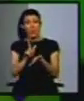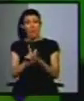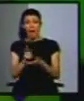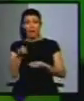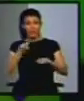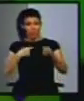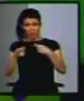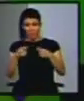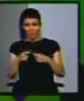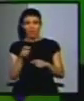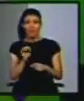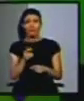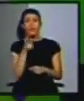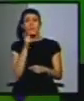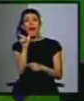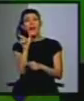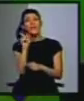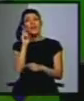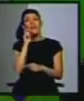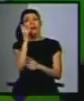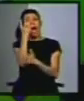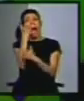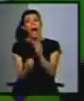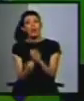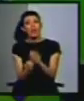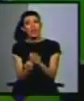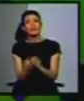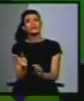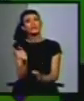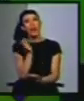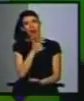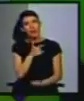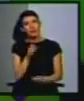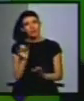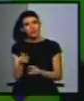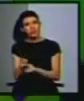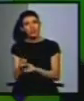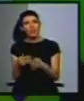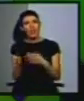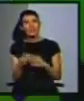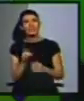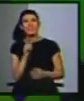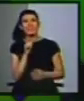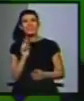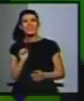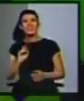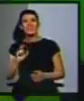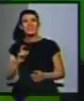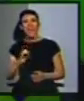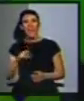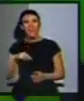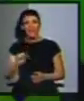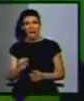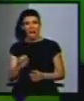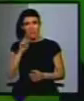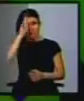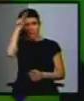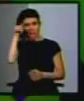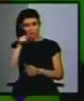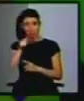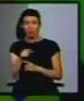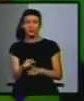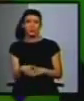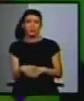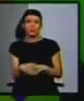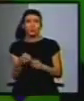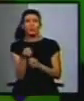comercial en que la palabra agotado no existe. Cruzamos a Tacna, en Perú, y encontramos de todo, Maricho. Son cientos los